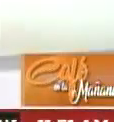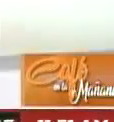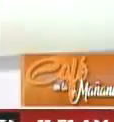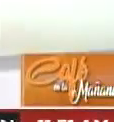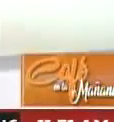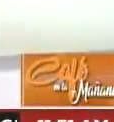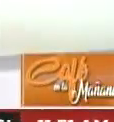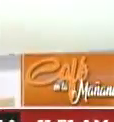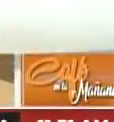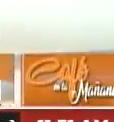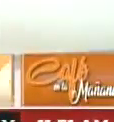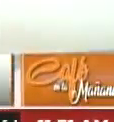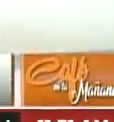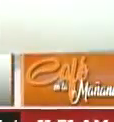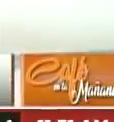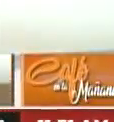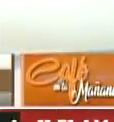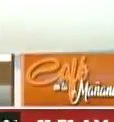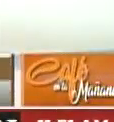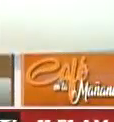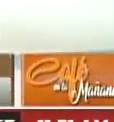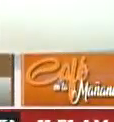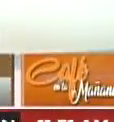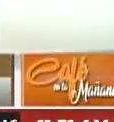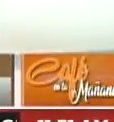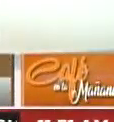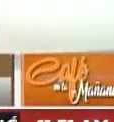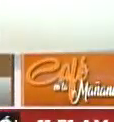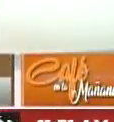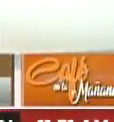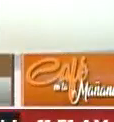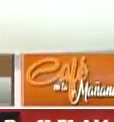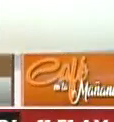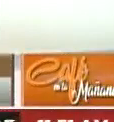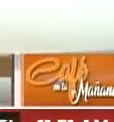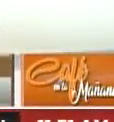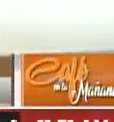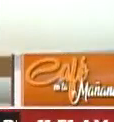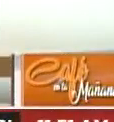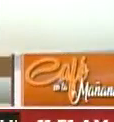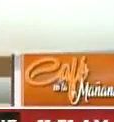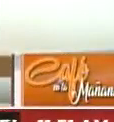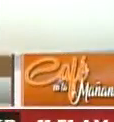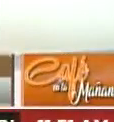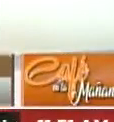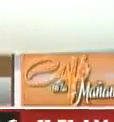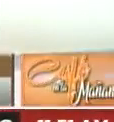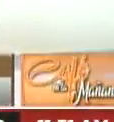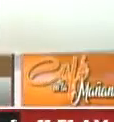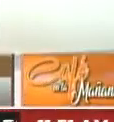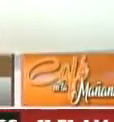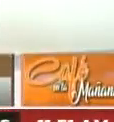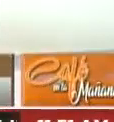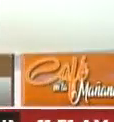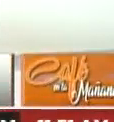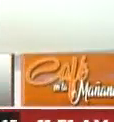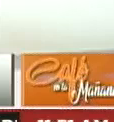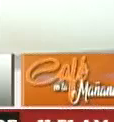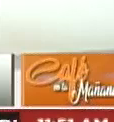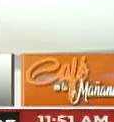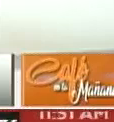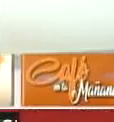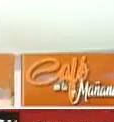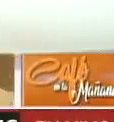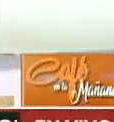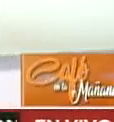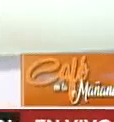Agradecemos el contacto informativo. La Dirección Nacional del Partido Socialista Unido de Venezuela dará detalles del proceso de elección